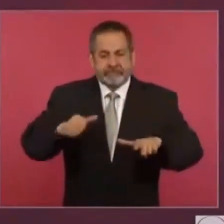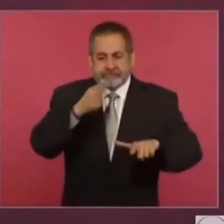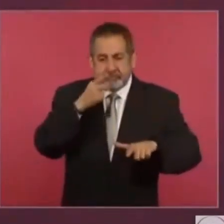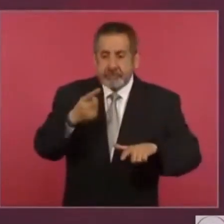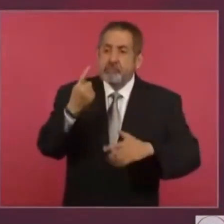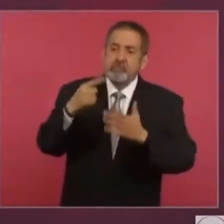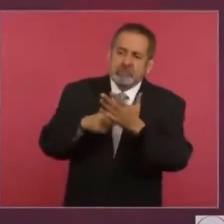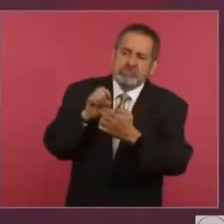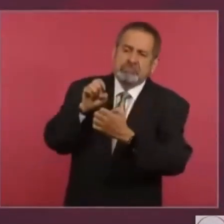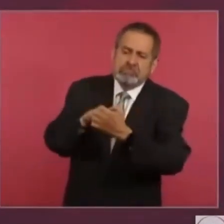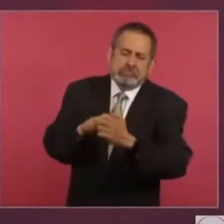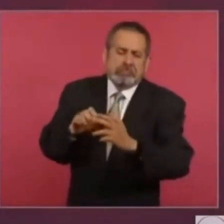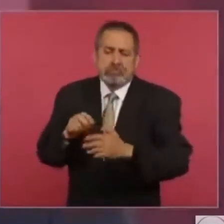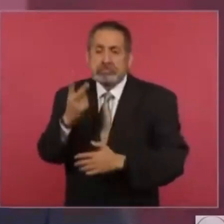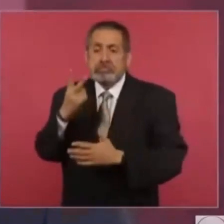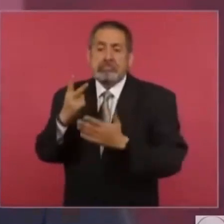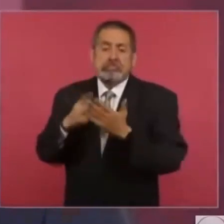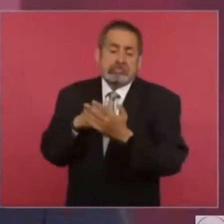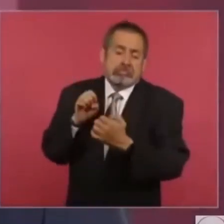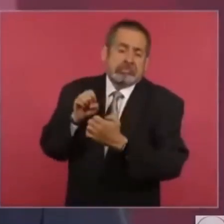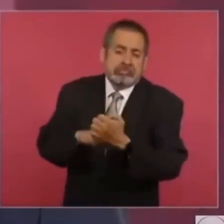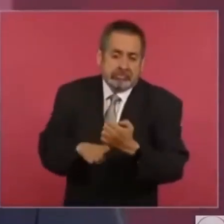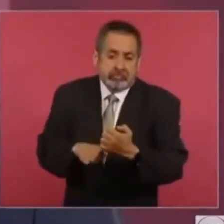el fenómeno que se está dando en México.